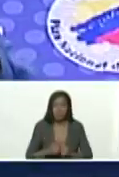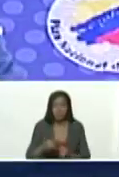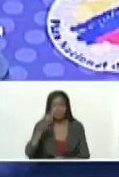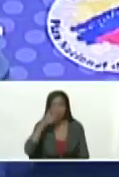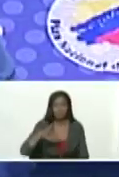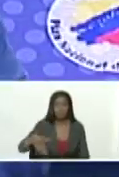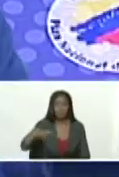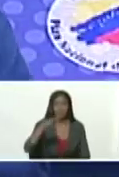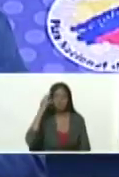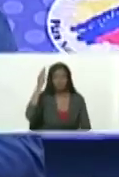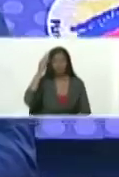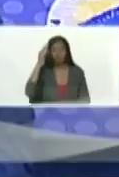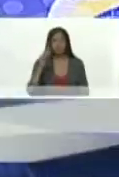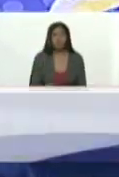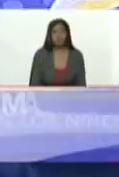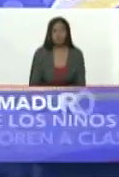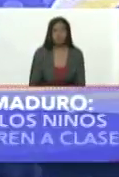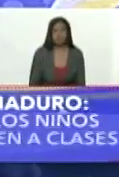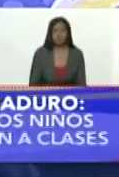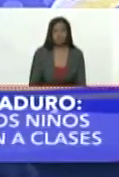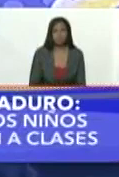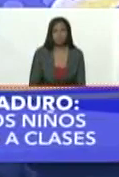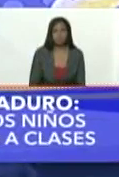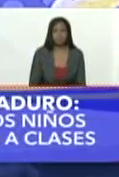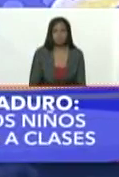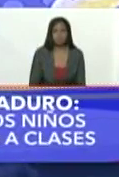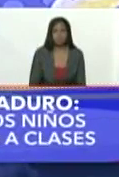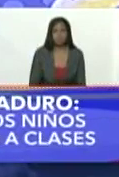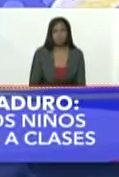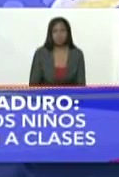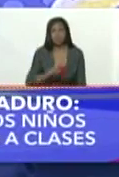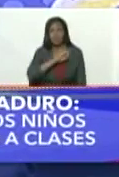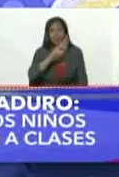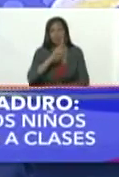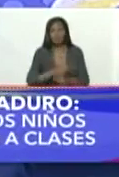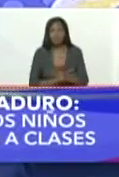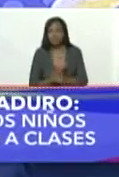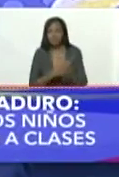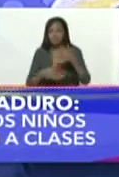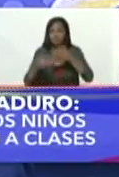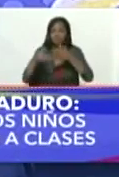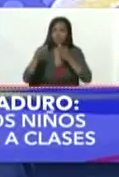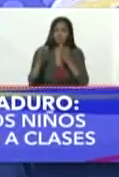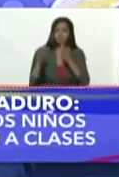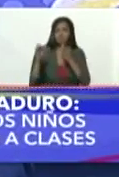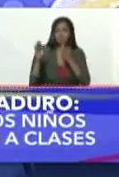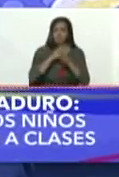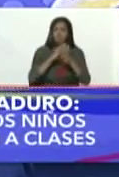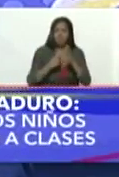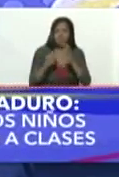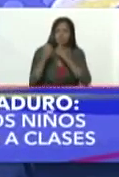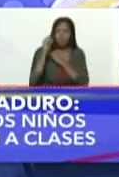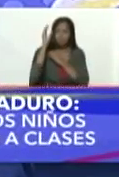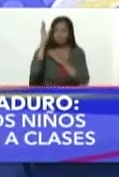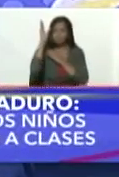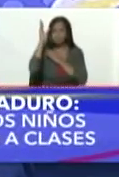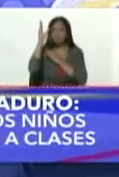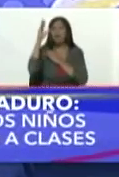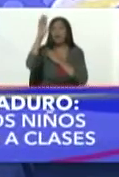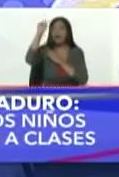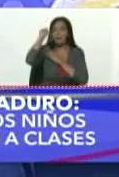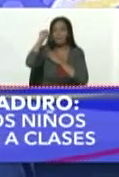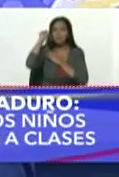pueblo consciente. La fuerza constructiva. Porque nuestra fuerza es una fuerza constructiva para